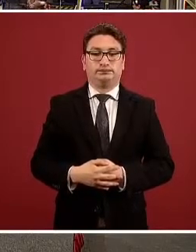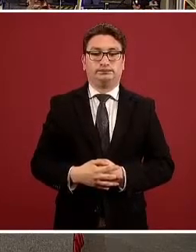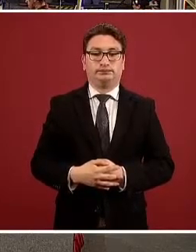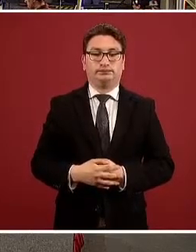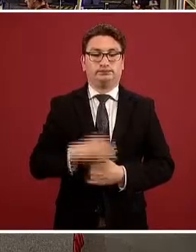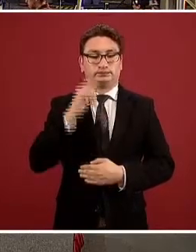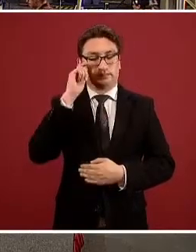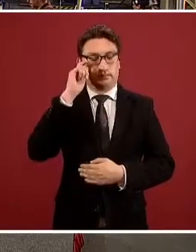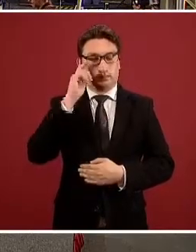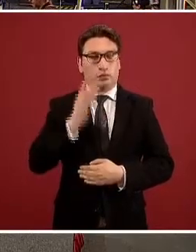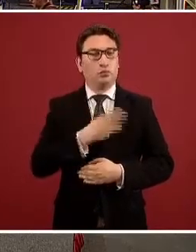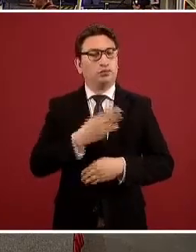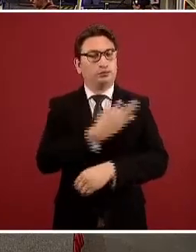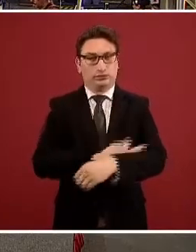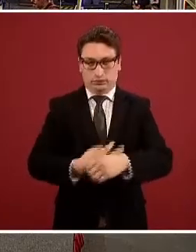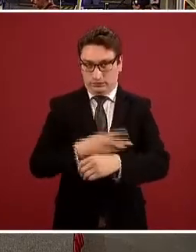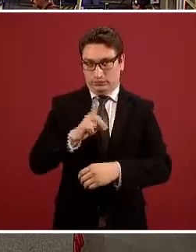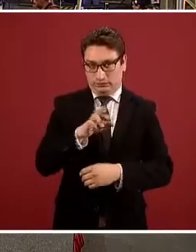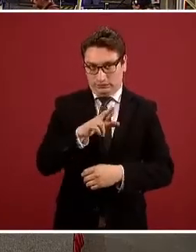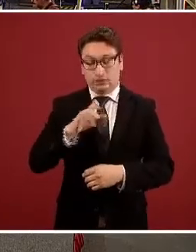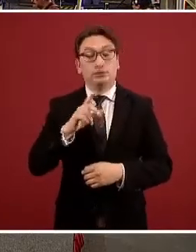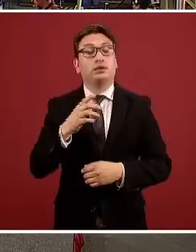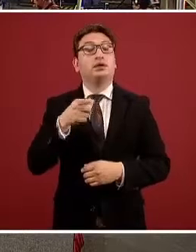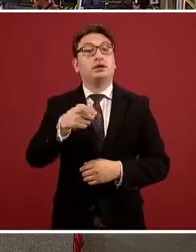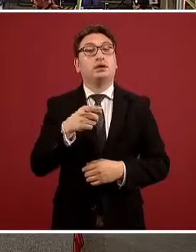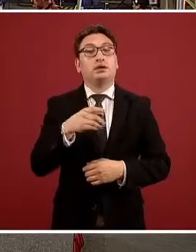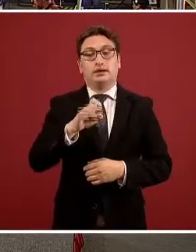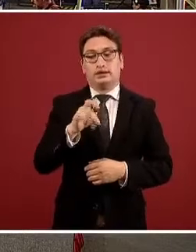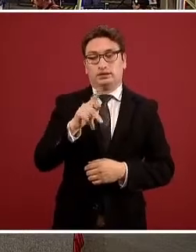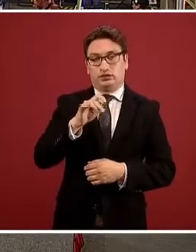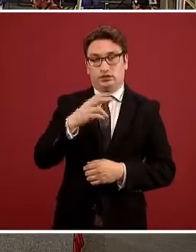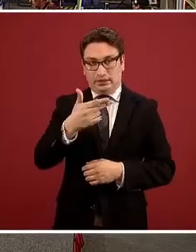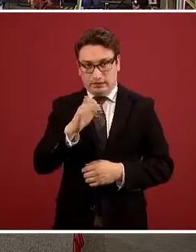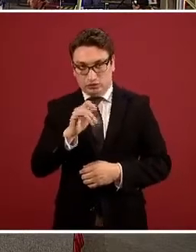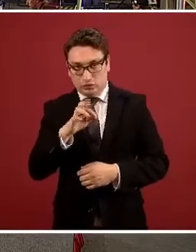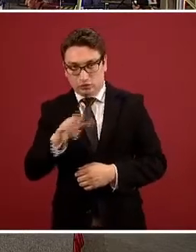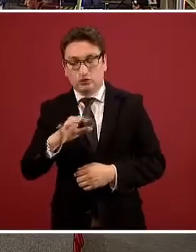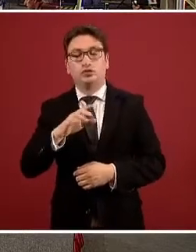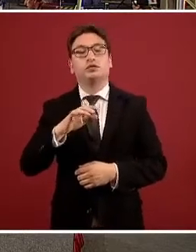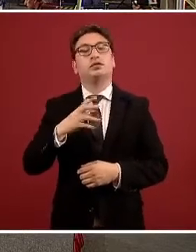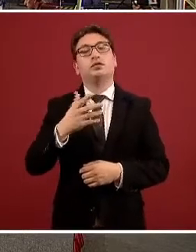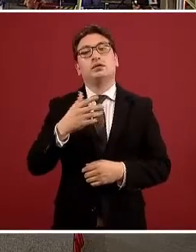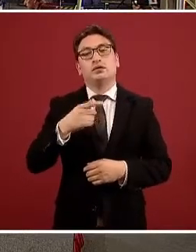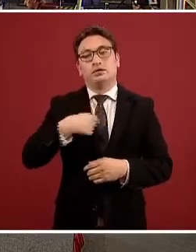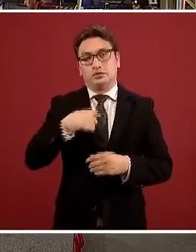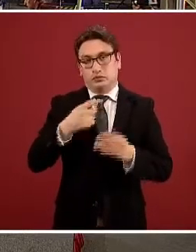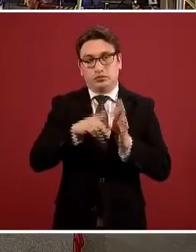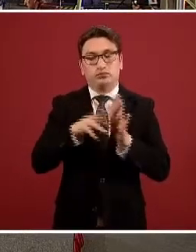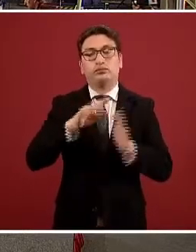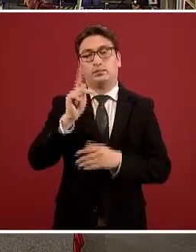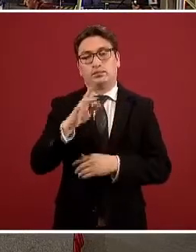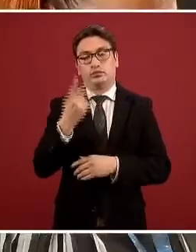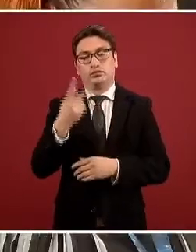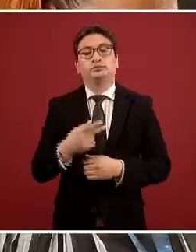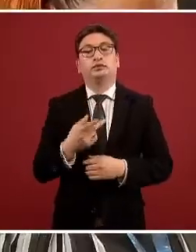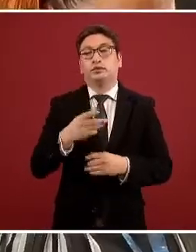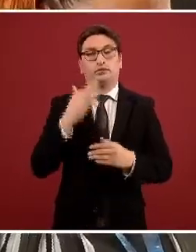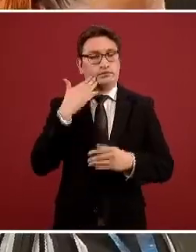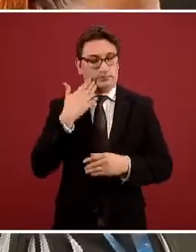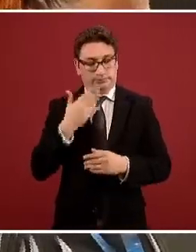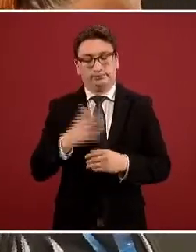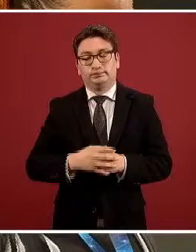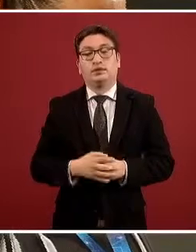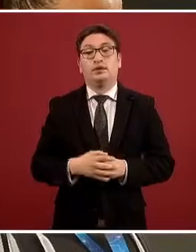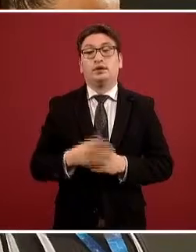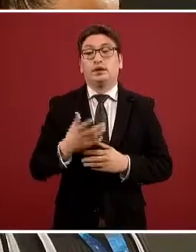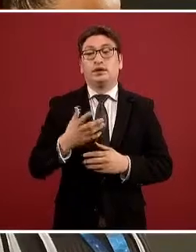Buenas tardes, doctor. Héctor Mireles, para el canal de Glucosa Atómica y Doctor Politécnico en Facebook. ¿Han